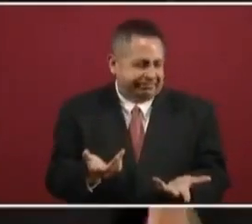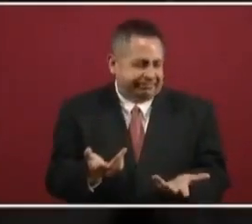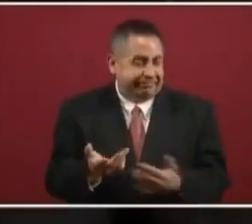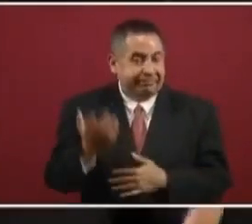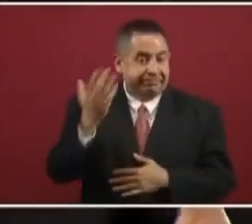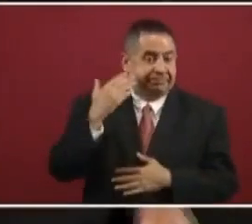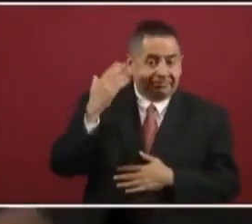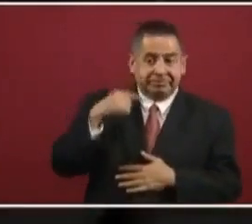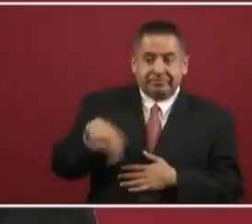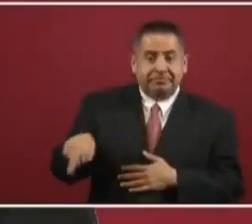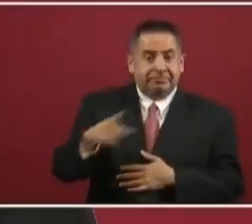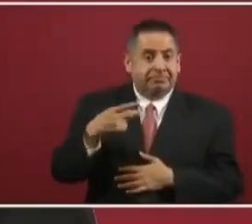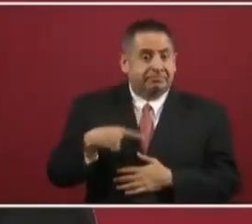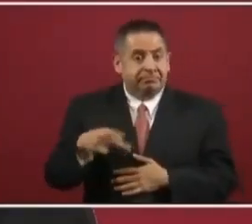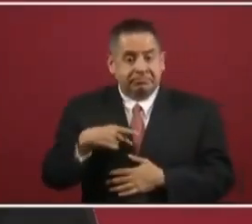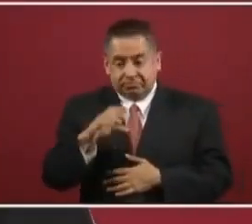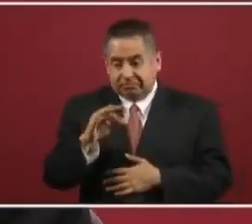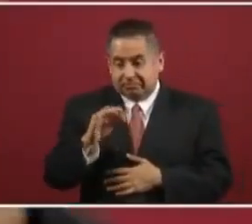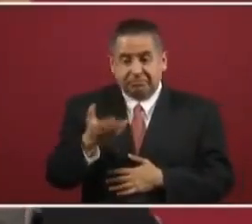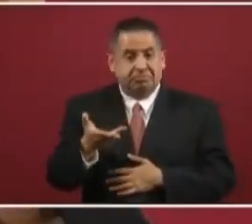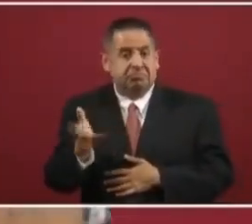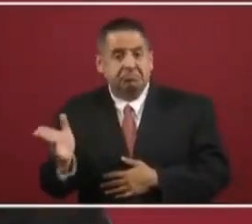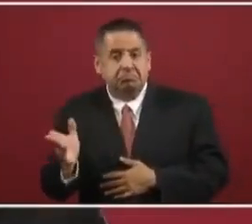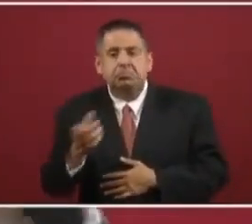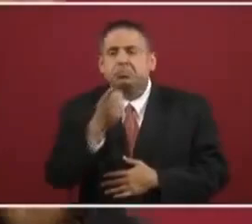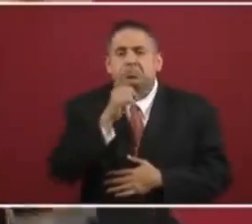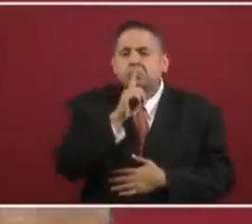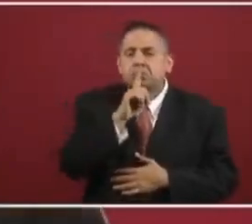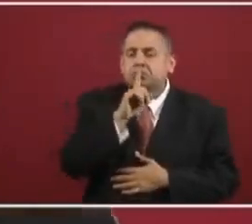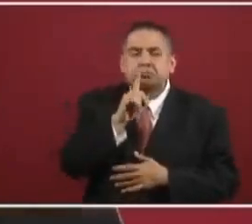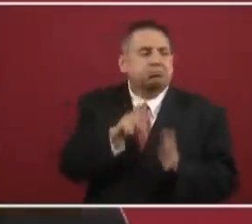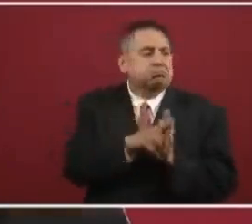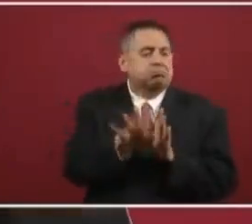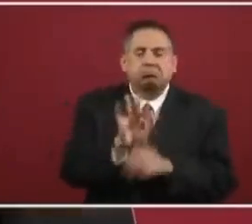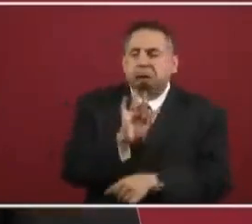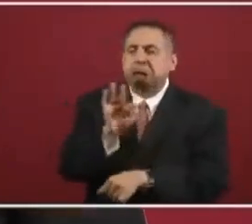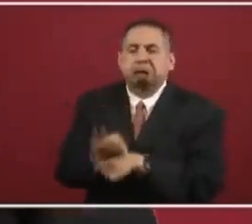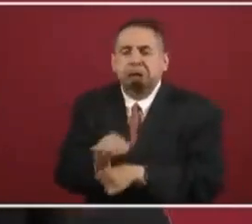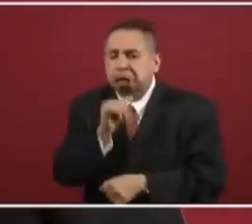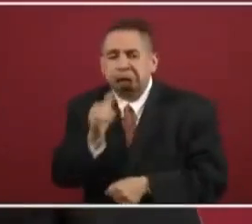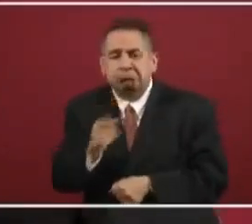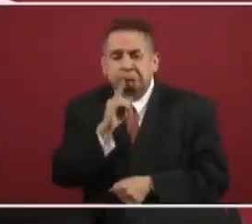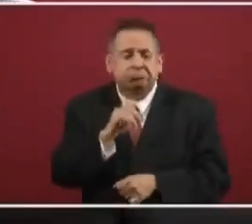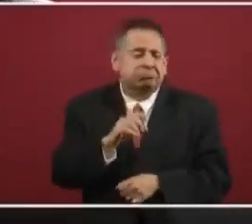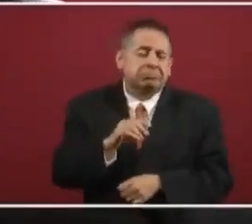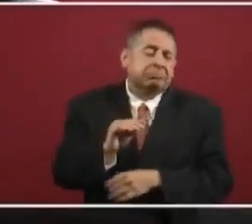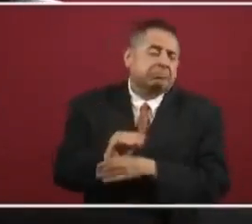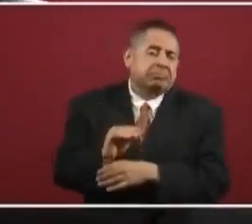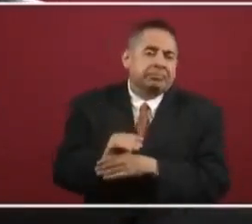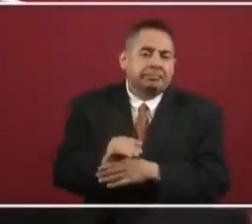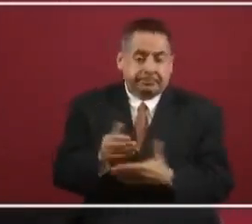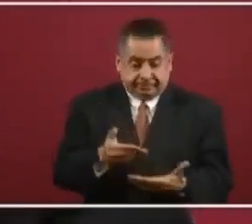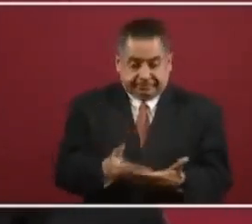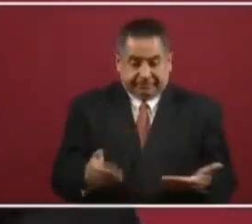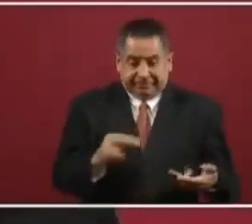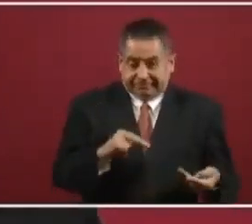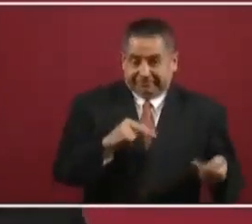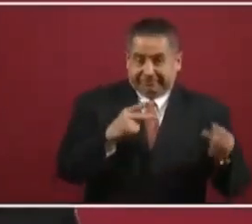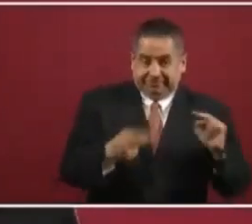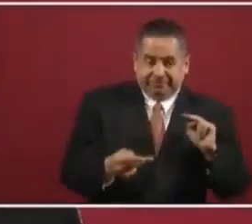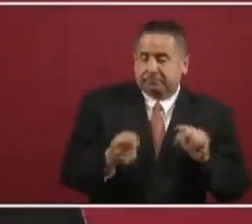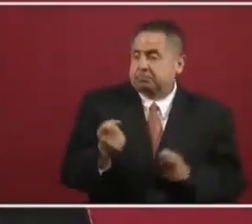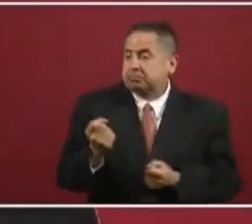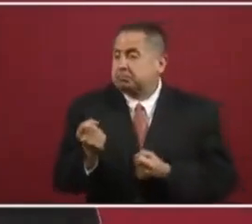los trabajadores en aquel entonces no hace mucho y compárenlo con lo de